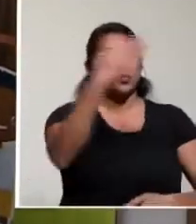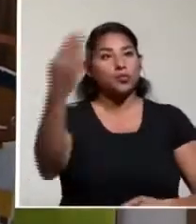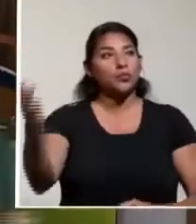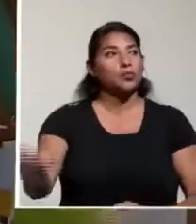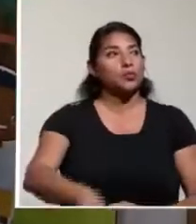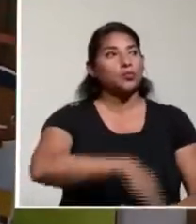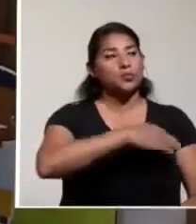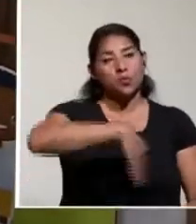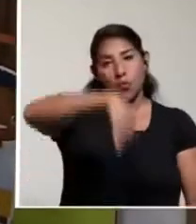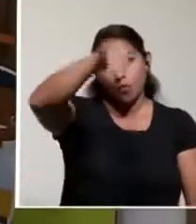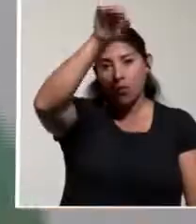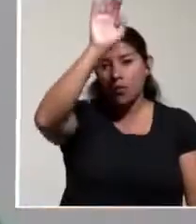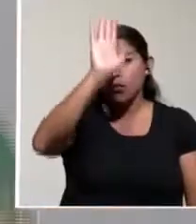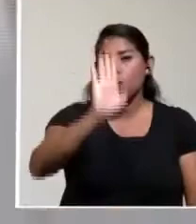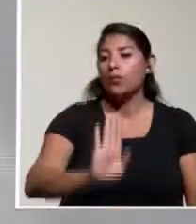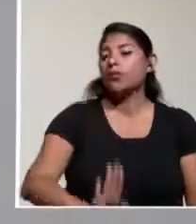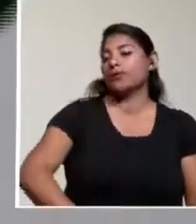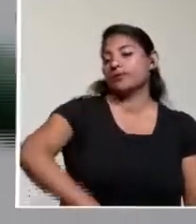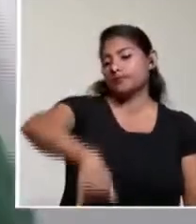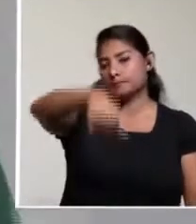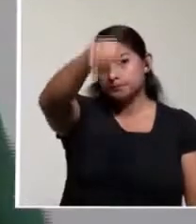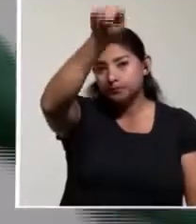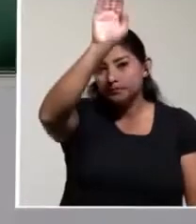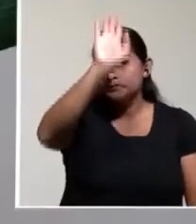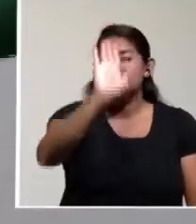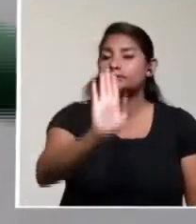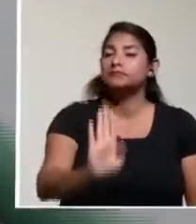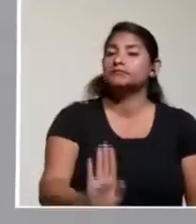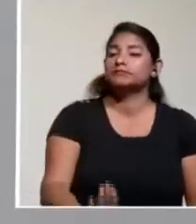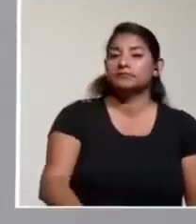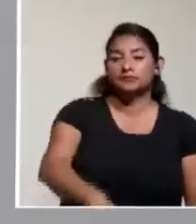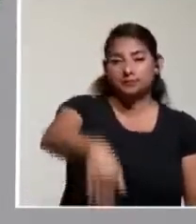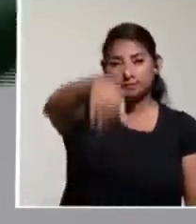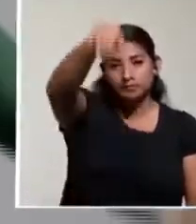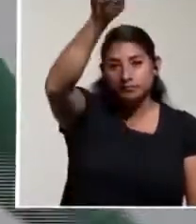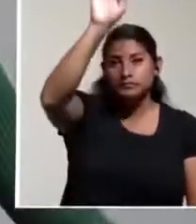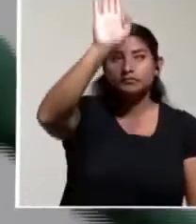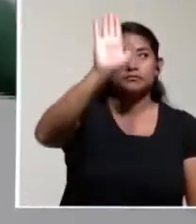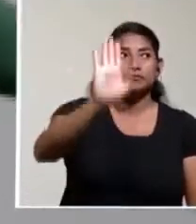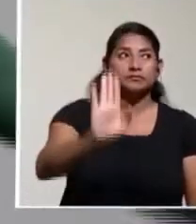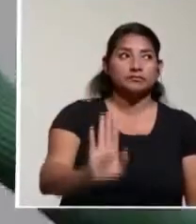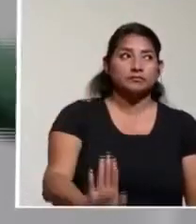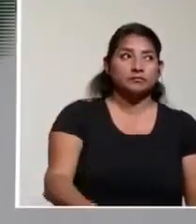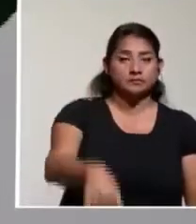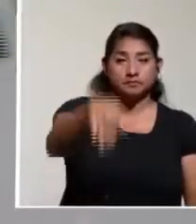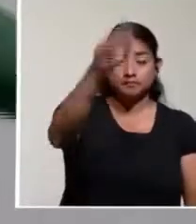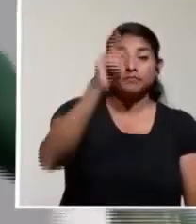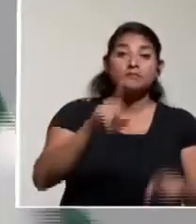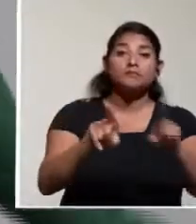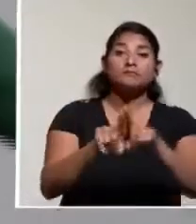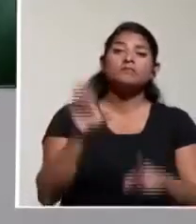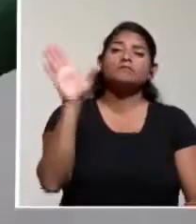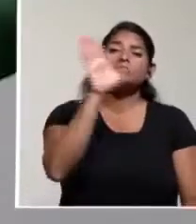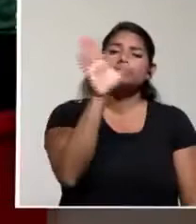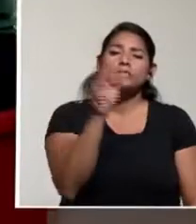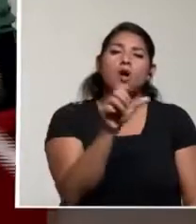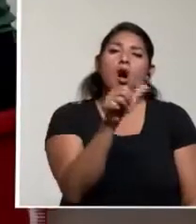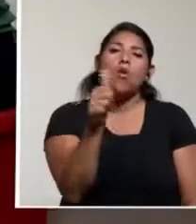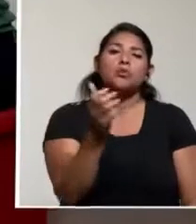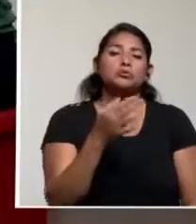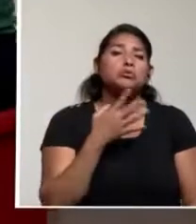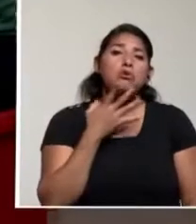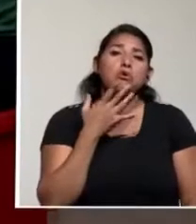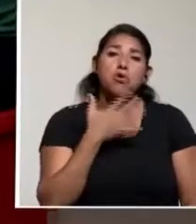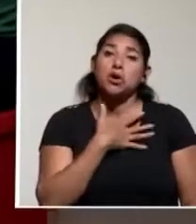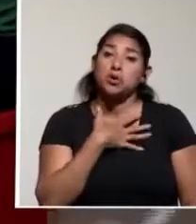Y arriba, abajo, arriba, abajo, arriba. Y vamos a buscar un color que también